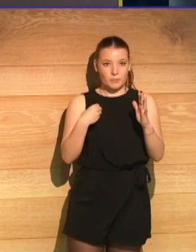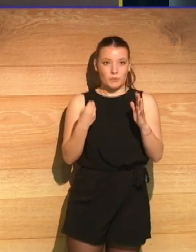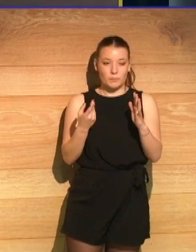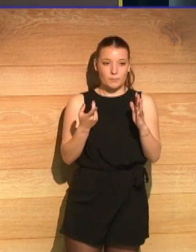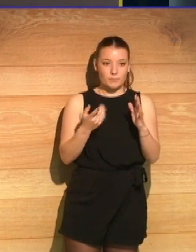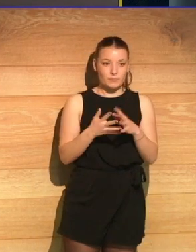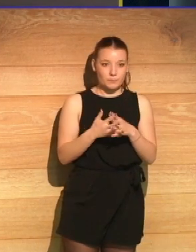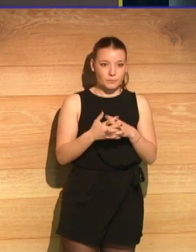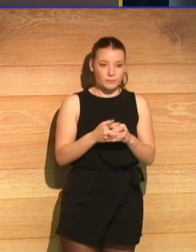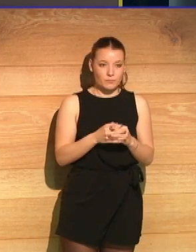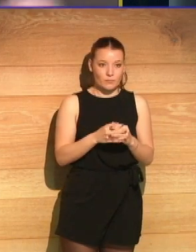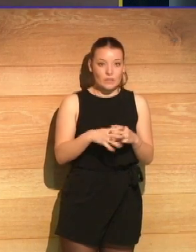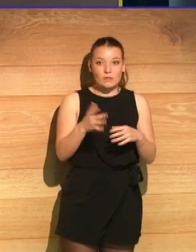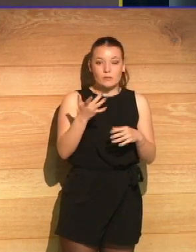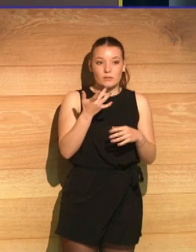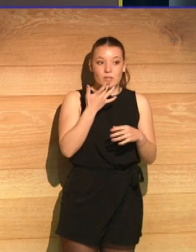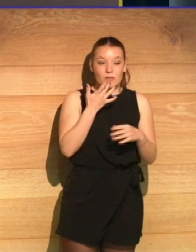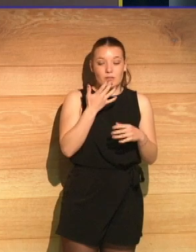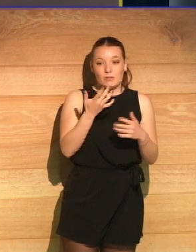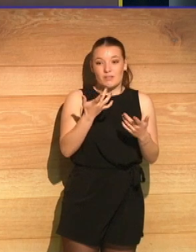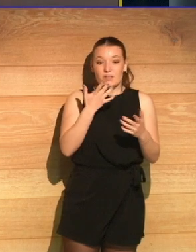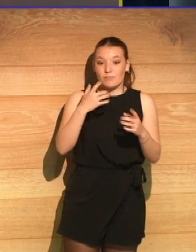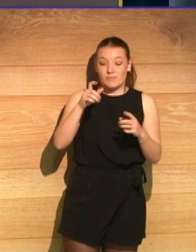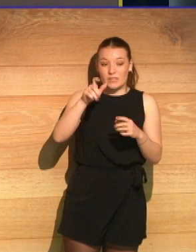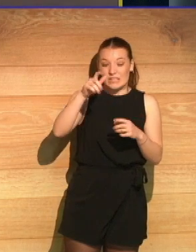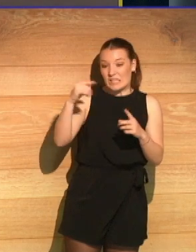si estás tan negativa. Me explico un poquito.